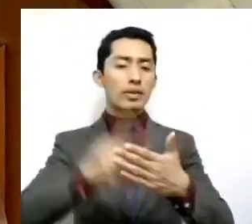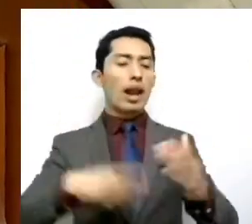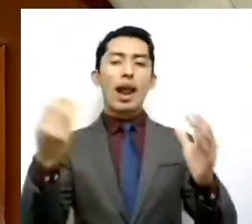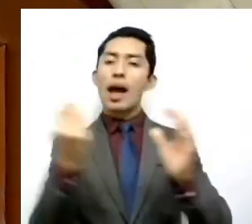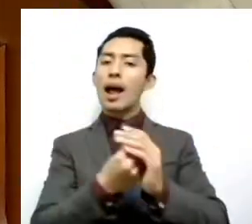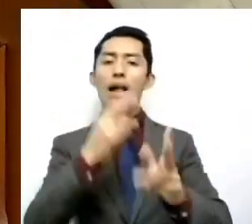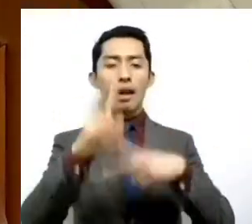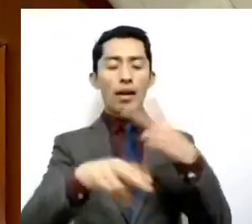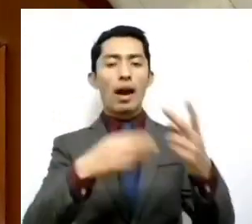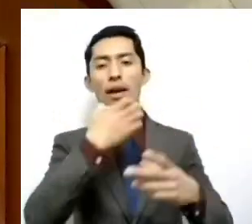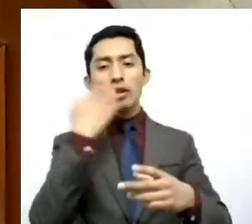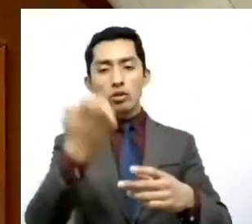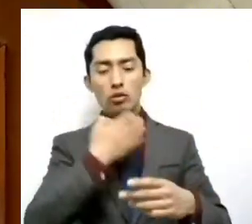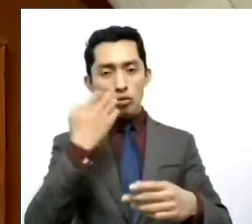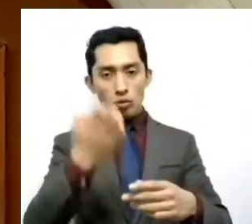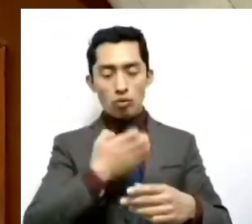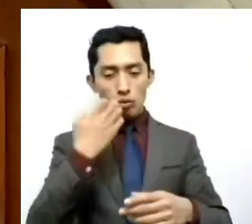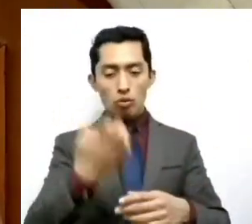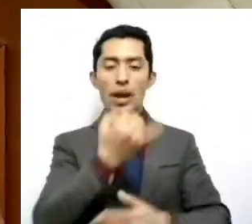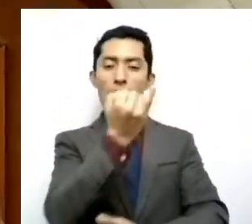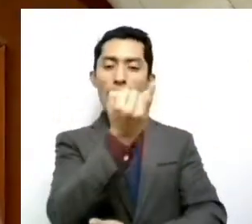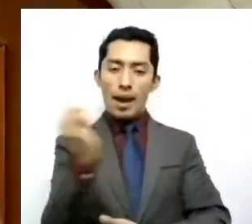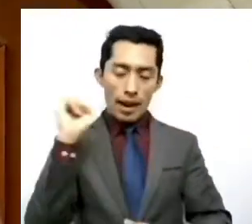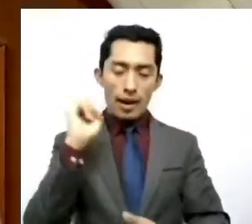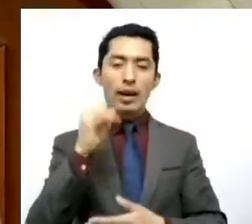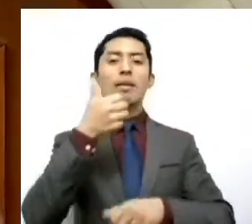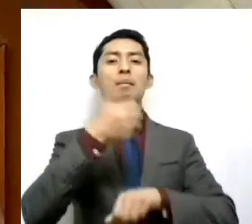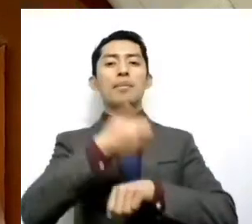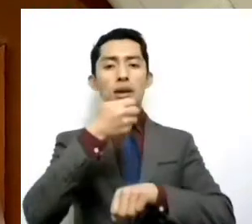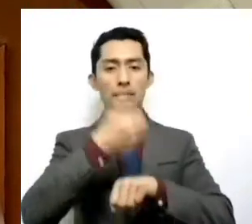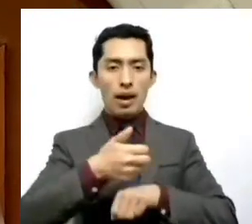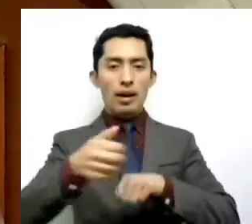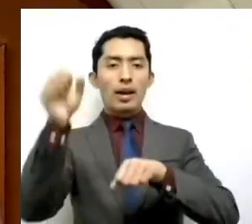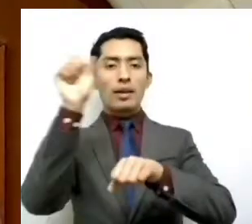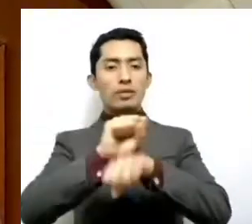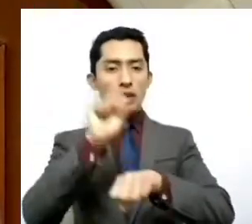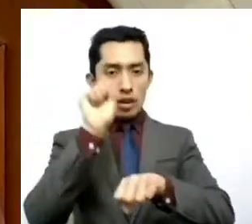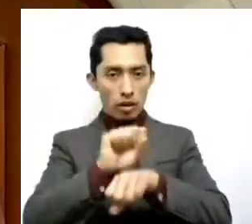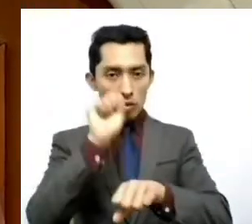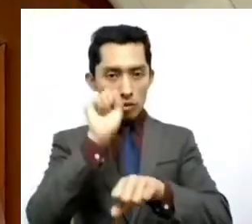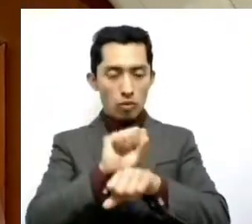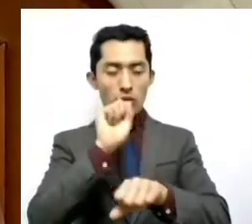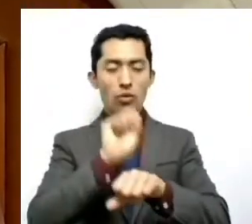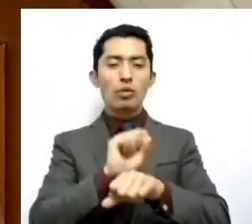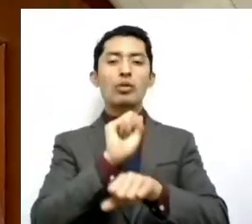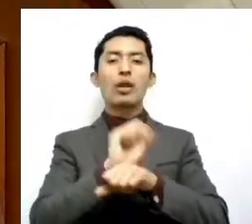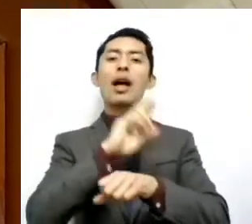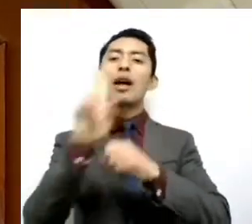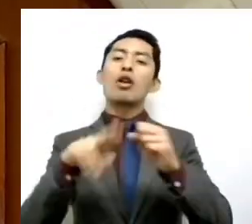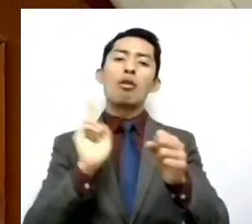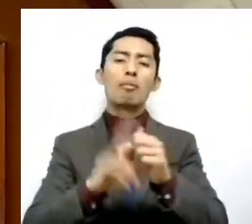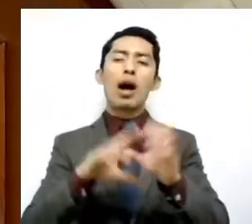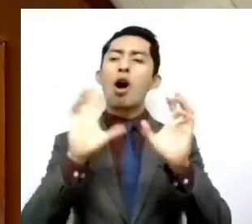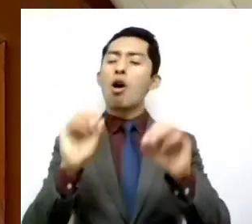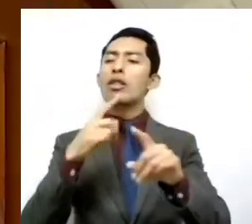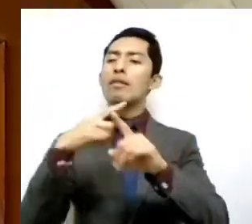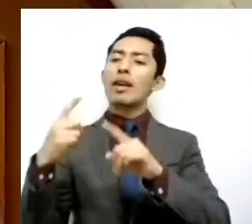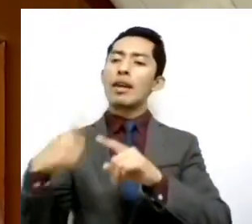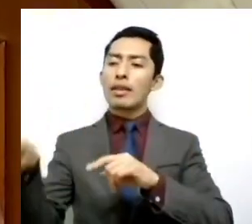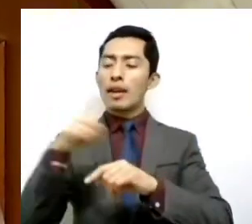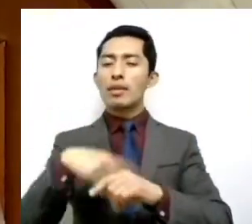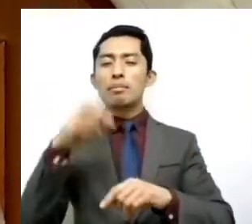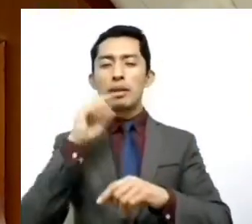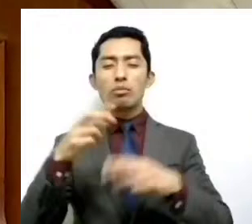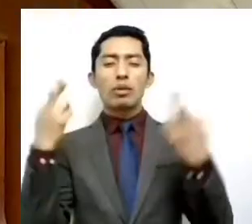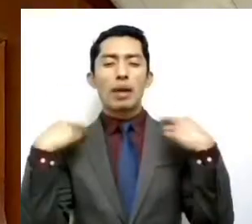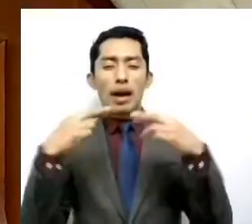de educación preescolar, primaria, secundaria, normal y demás para la formación de maestros de